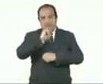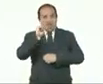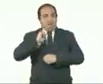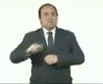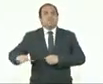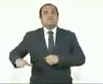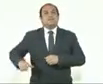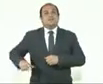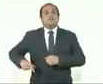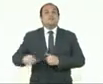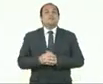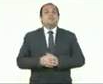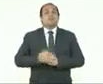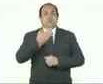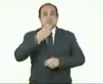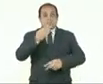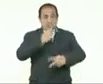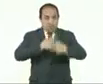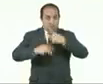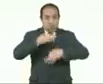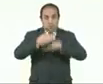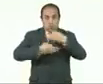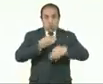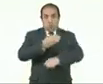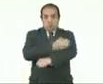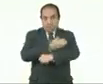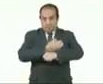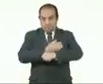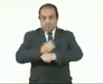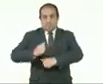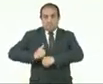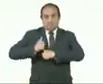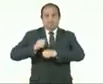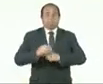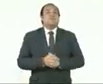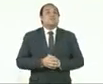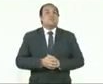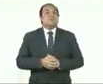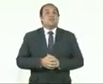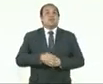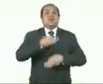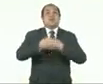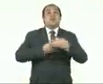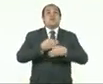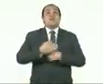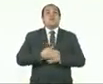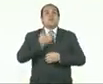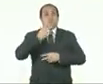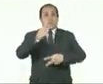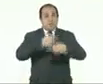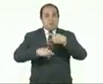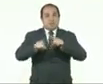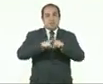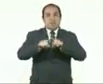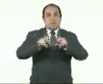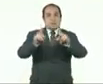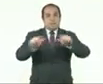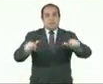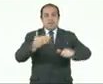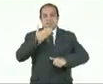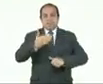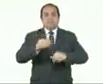gobierno, bienvenidos todos los que la acompañan, y bienvenidos todos, hermanos, paz y bien.